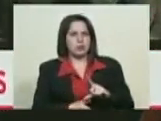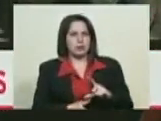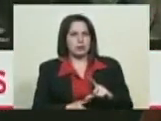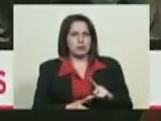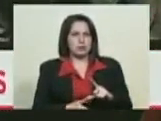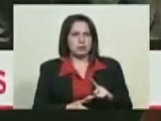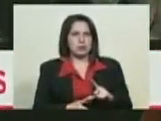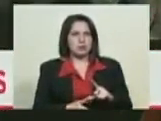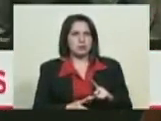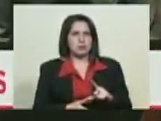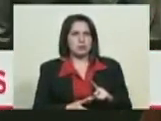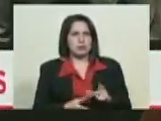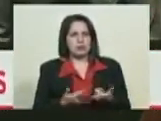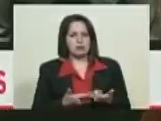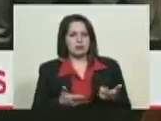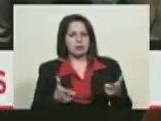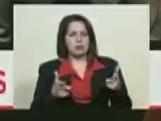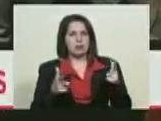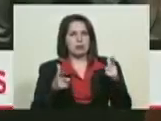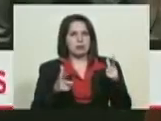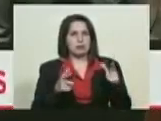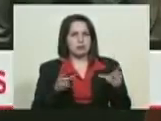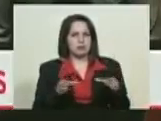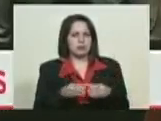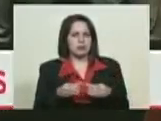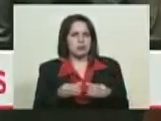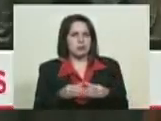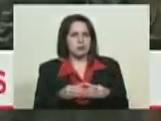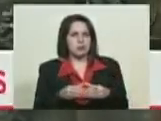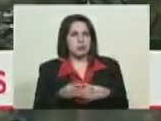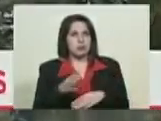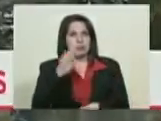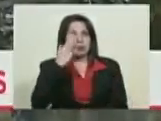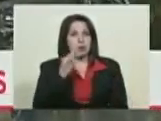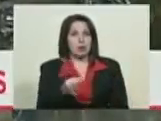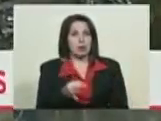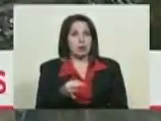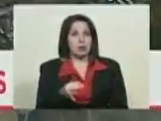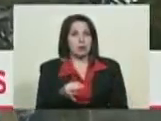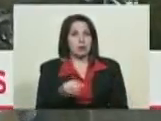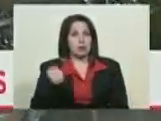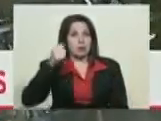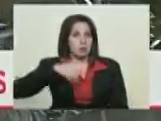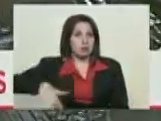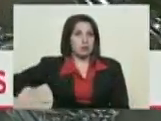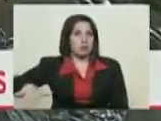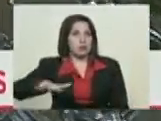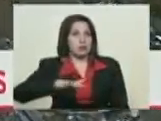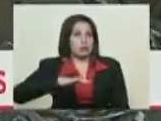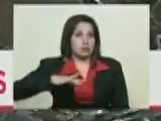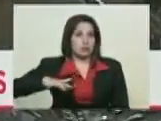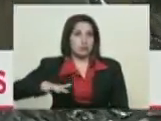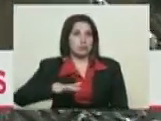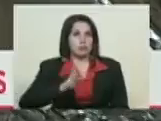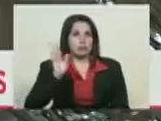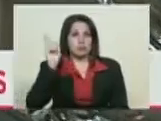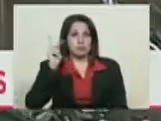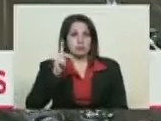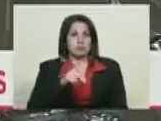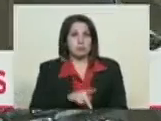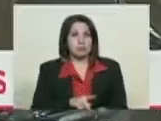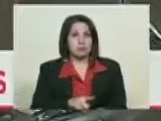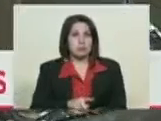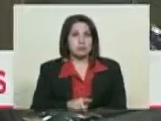creo en la liberación de nuestra región, creo en que los pueblos de América Latina debemos estar de pie y no